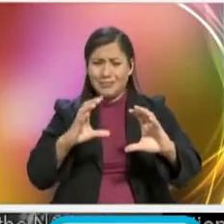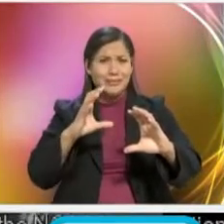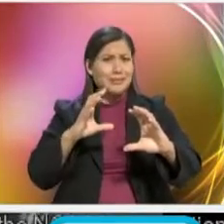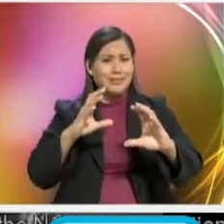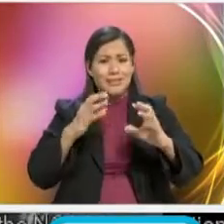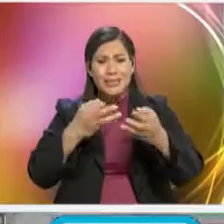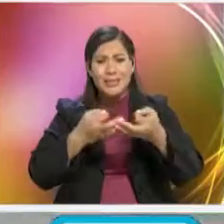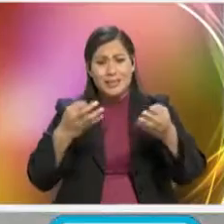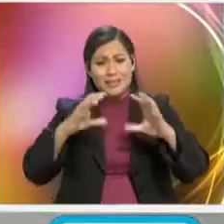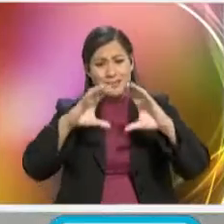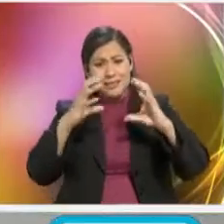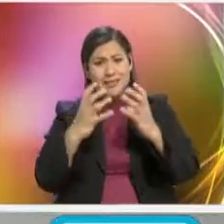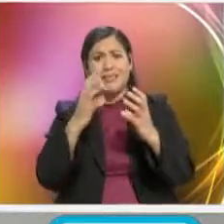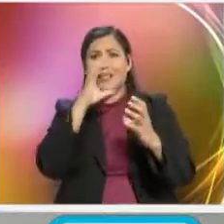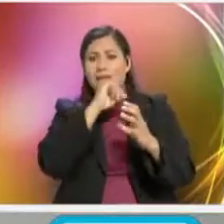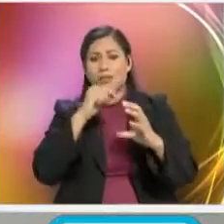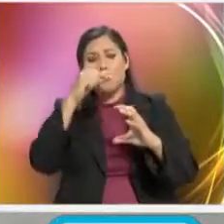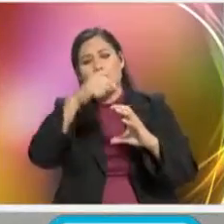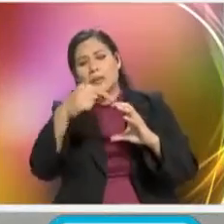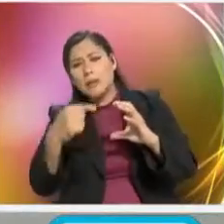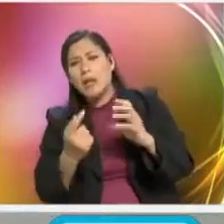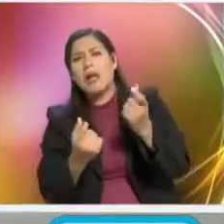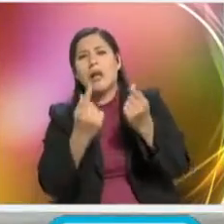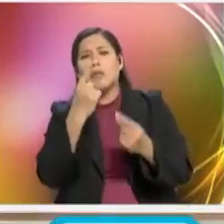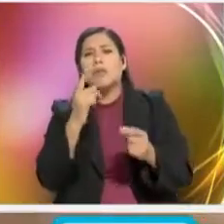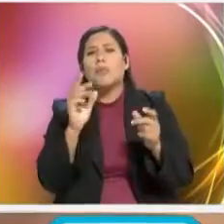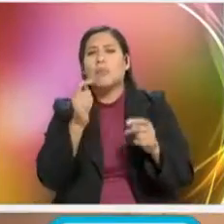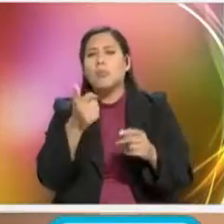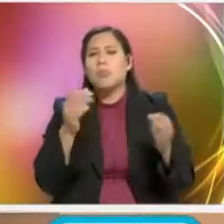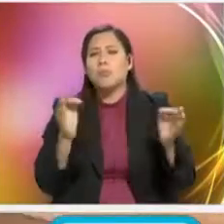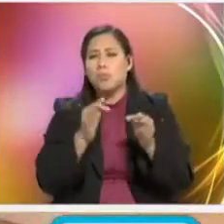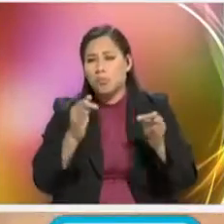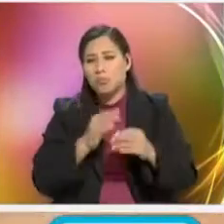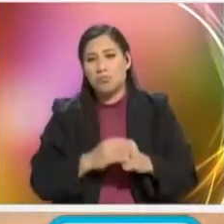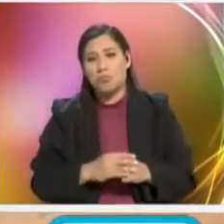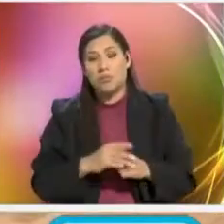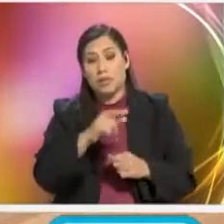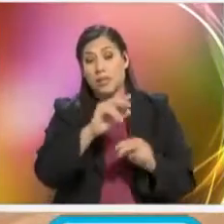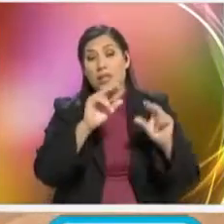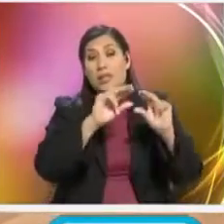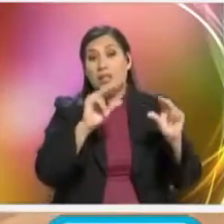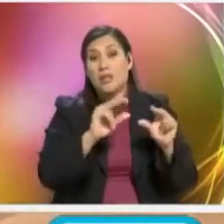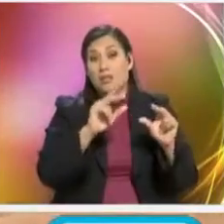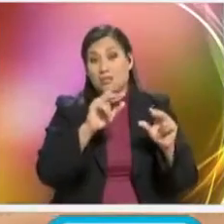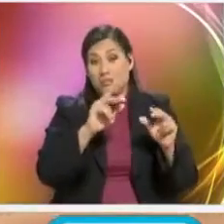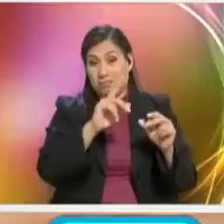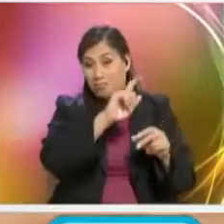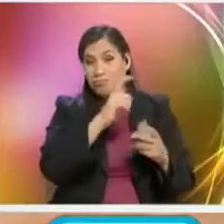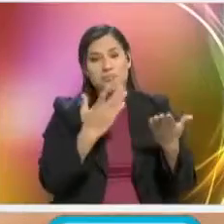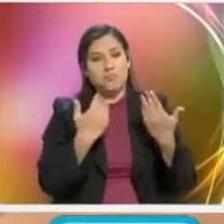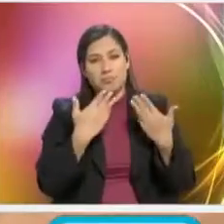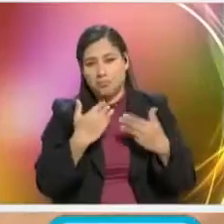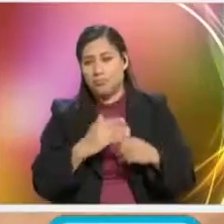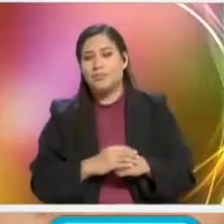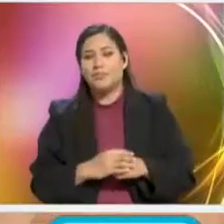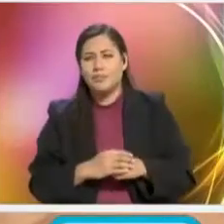ya son pocos los lugares en donde las temperaturas son suficientes para que el agua se congele. Ya. Pero hay que